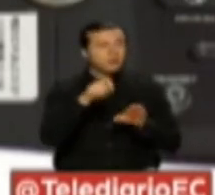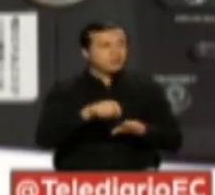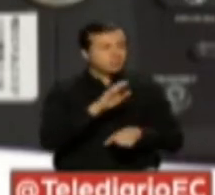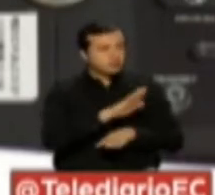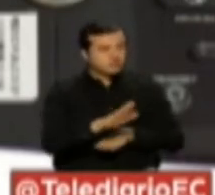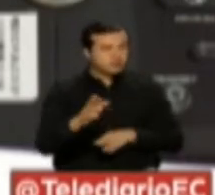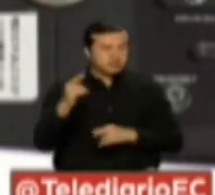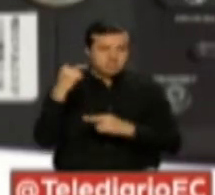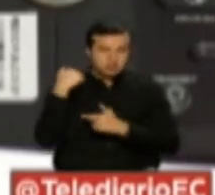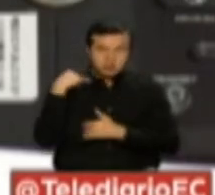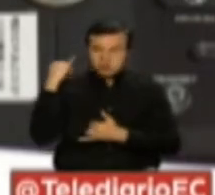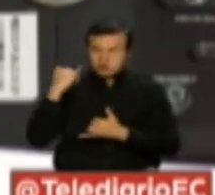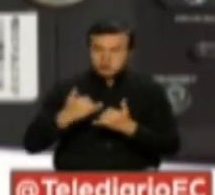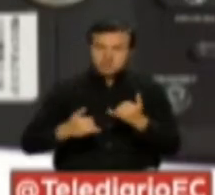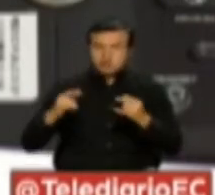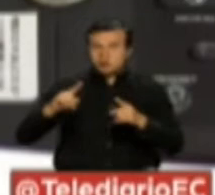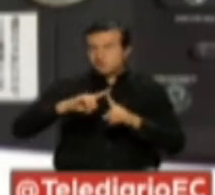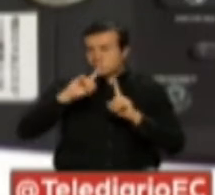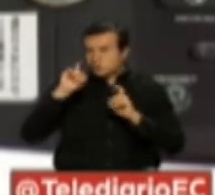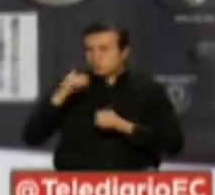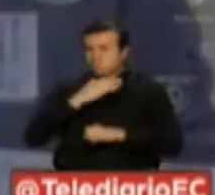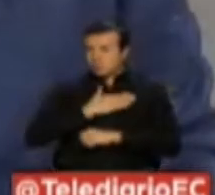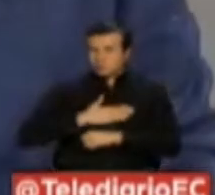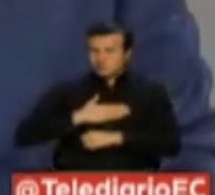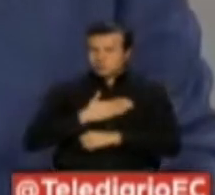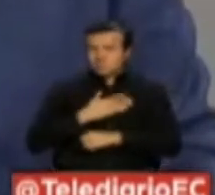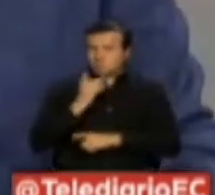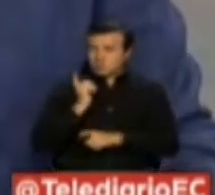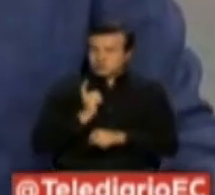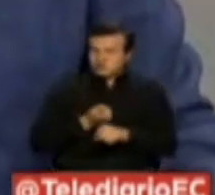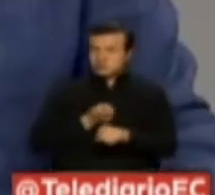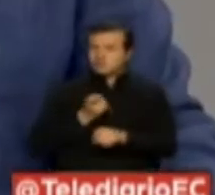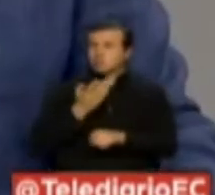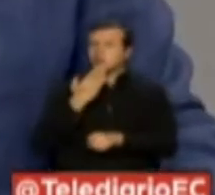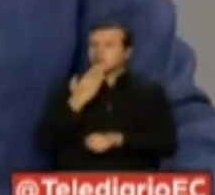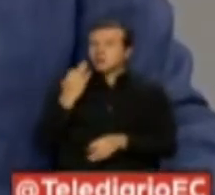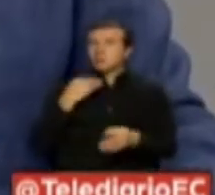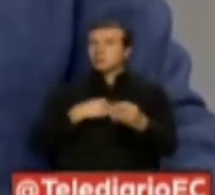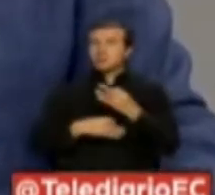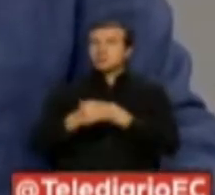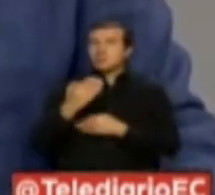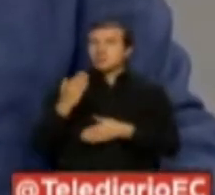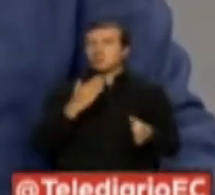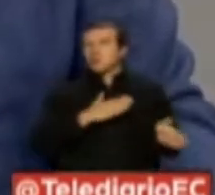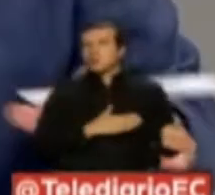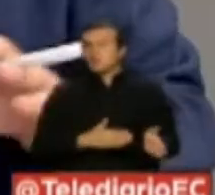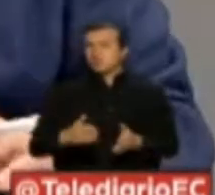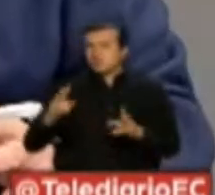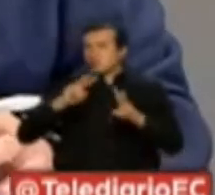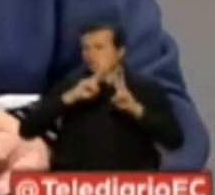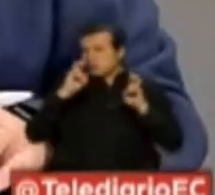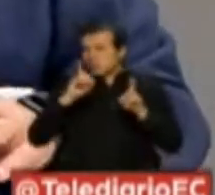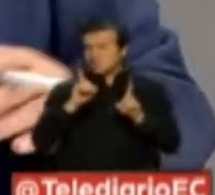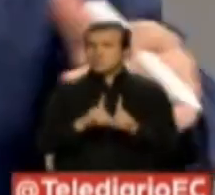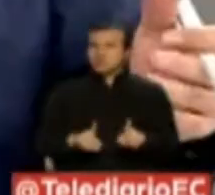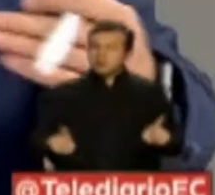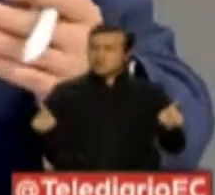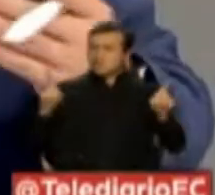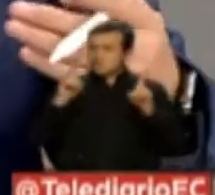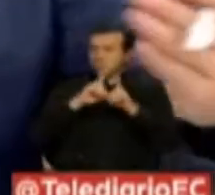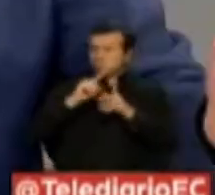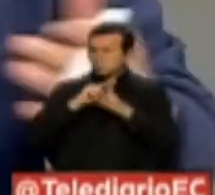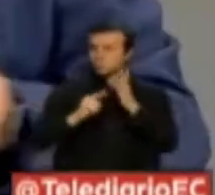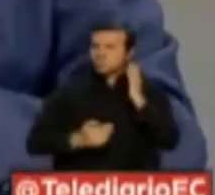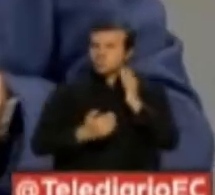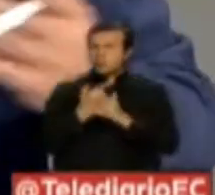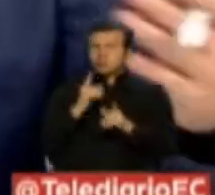competentes. Para concluir, por favor, y de manera precisa, ¿en qué momento la información contenida, los datos contenidos, estos